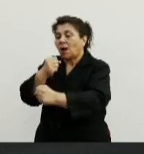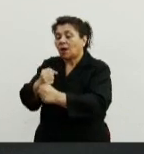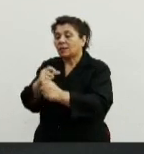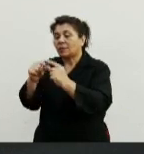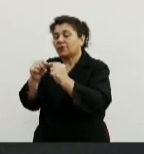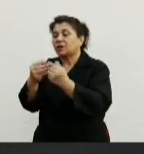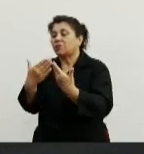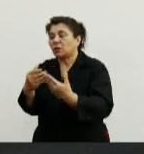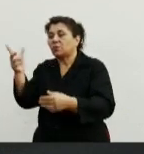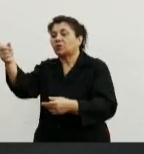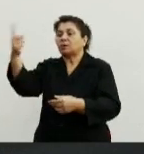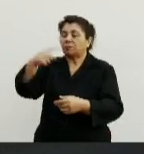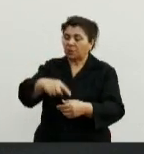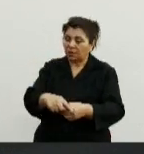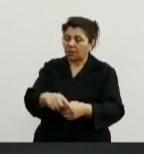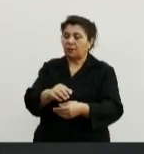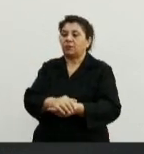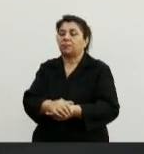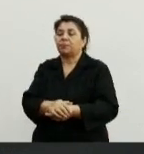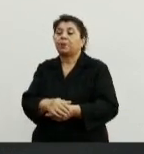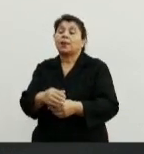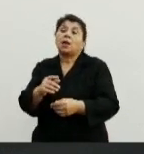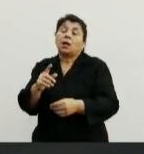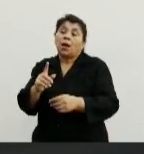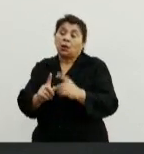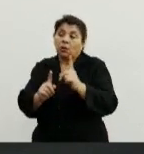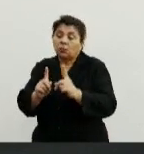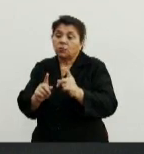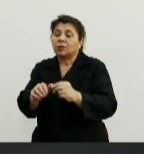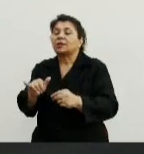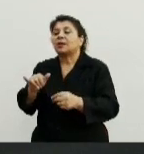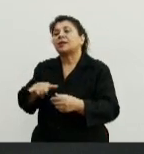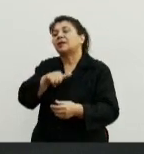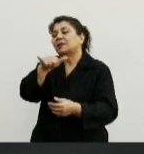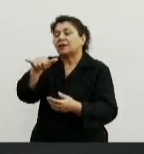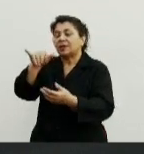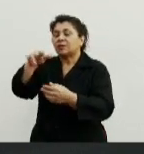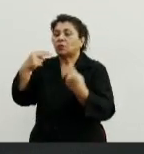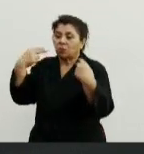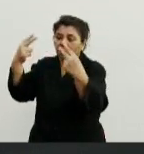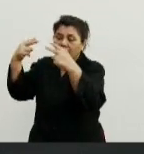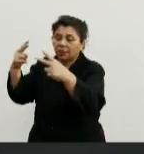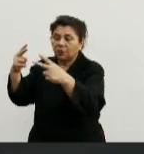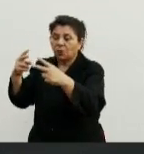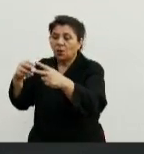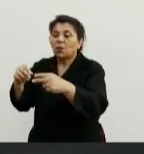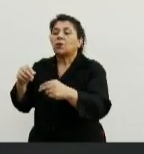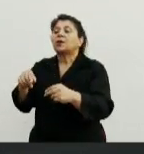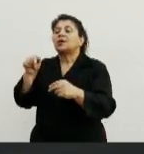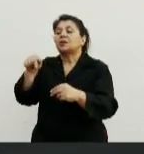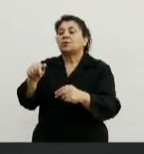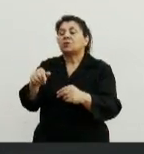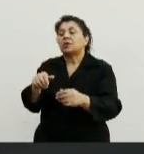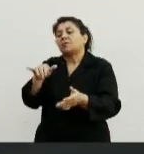puede haber fecha de regreso como el caso de estos seis que están en tránsito que estaban varados y en otros todavía no lo tenemos y depende de los aeropuertos